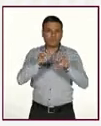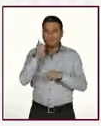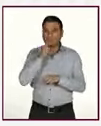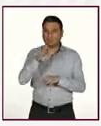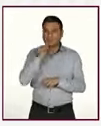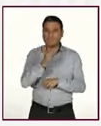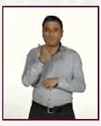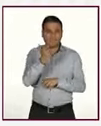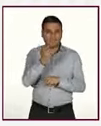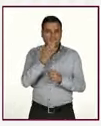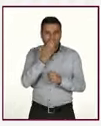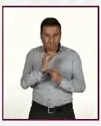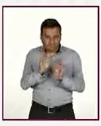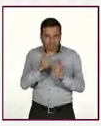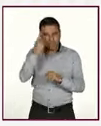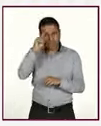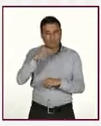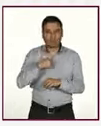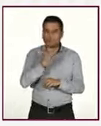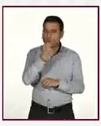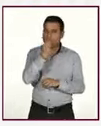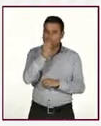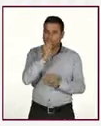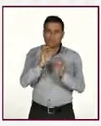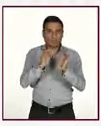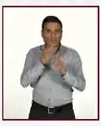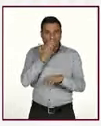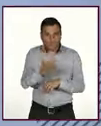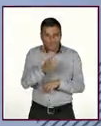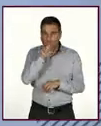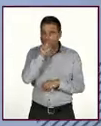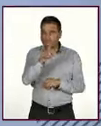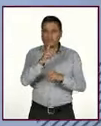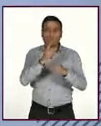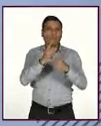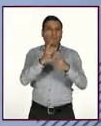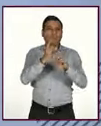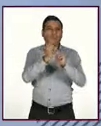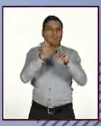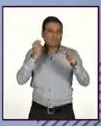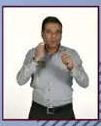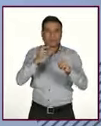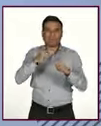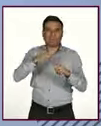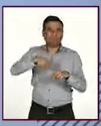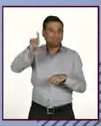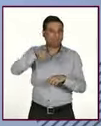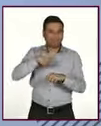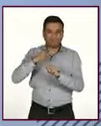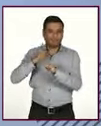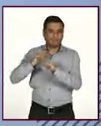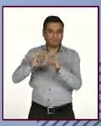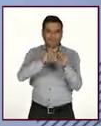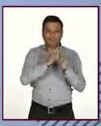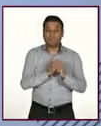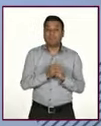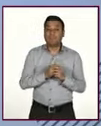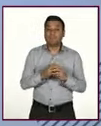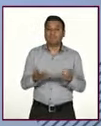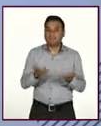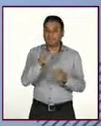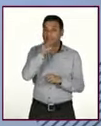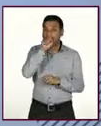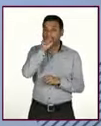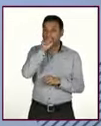buena alimentación, para poder tener acceso a transporte, etcétera. Y luego vamos con estos mismos factores,